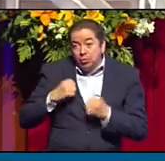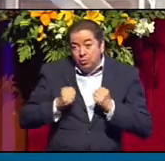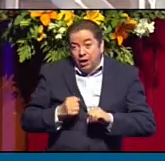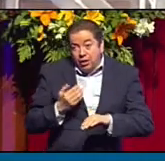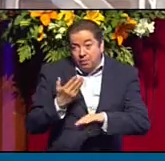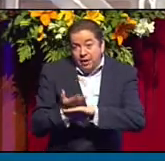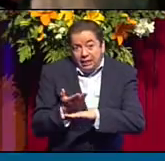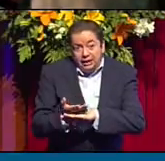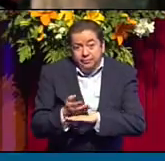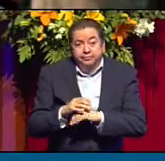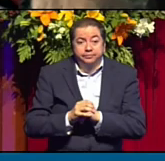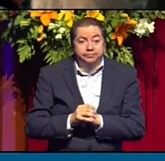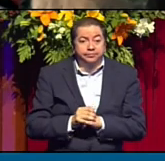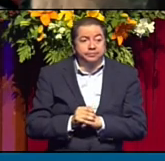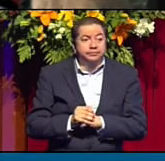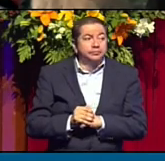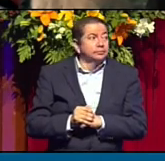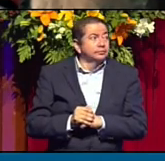están acá?